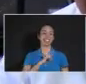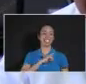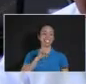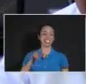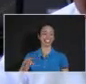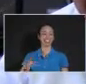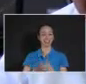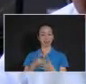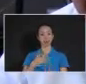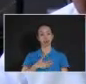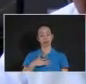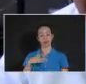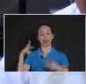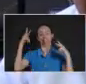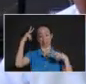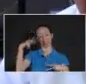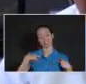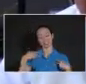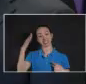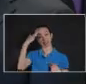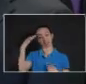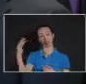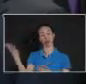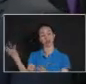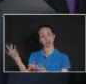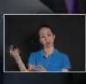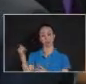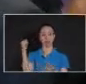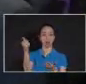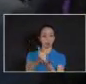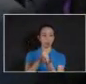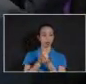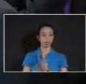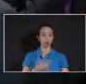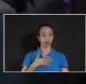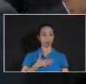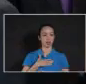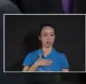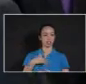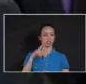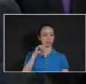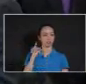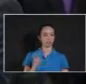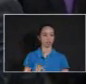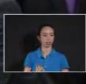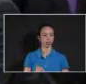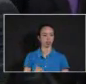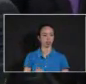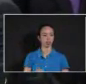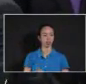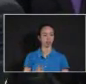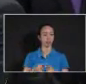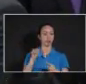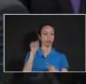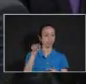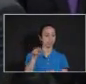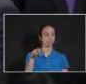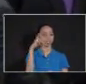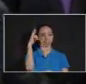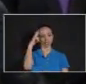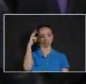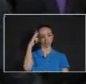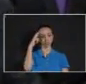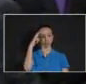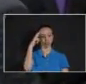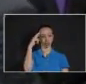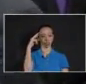esperarme, has sabido apoyarme, me has levantado, y por esa razón